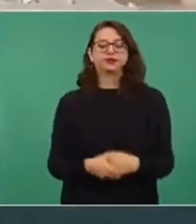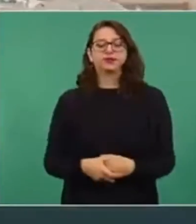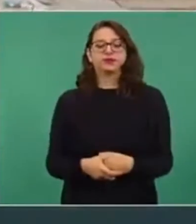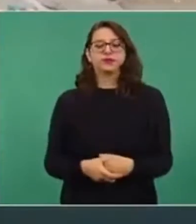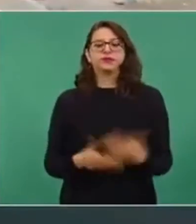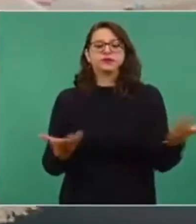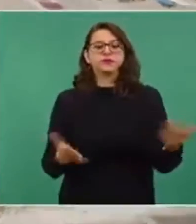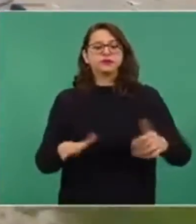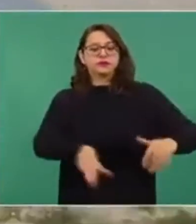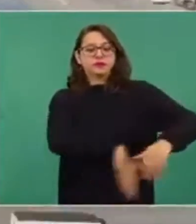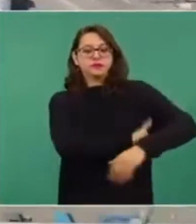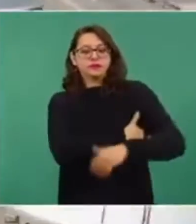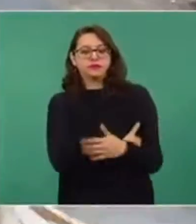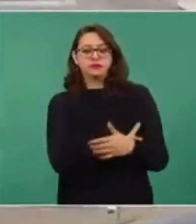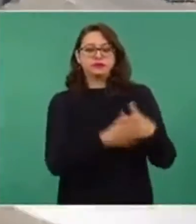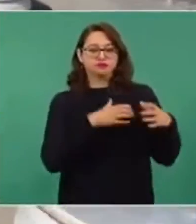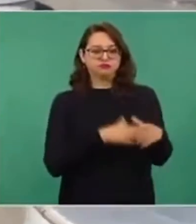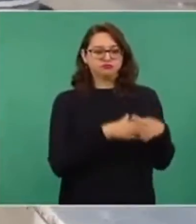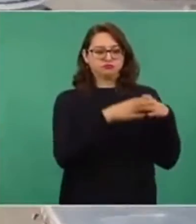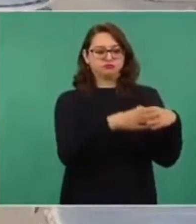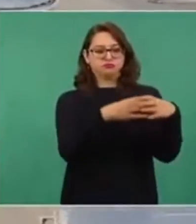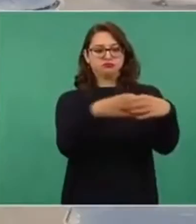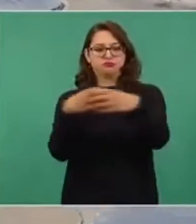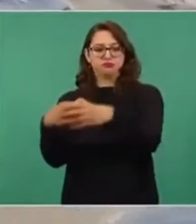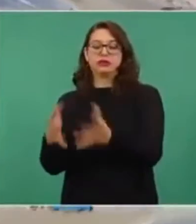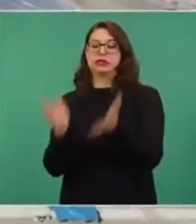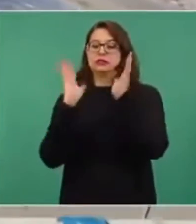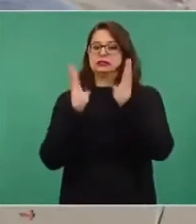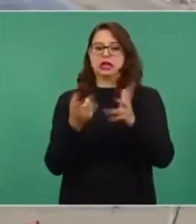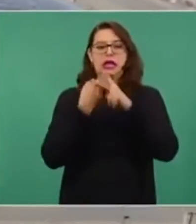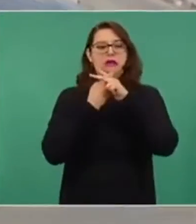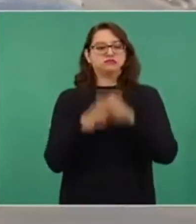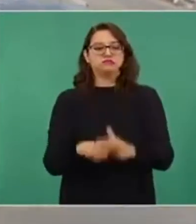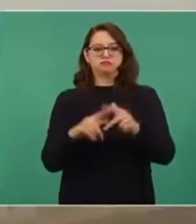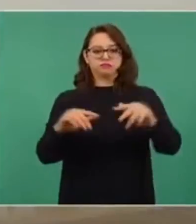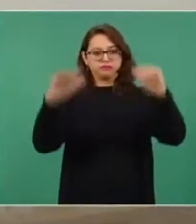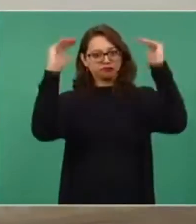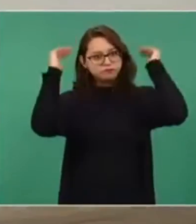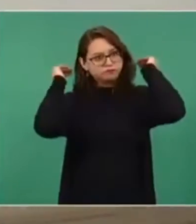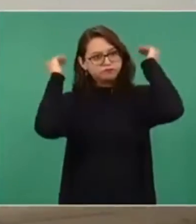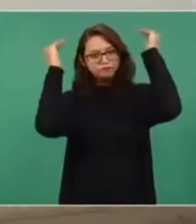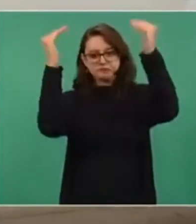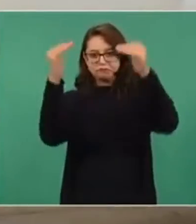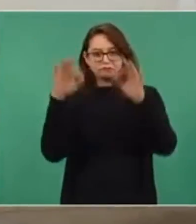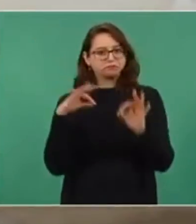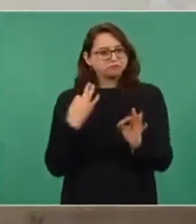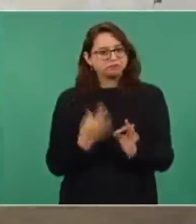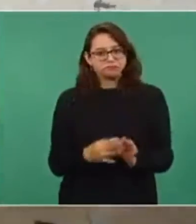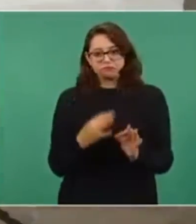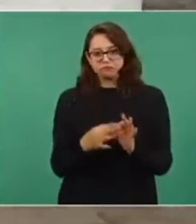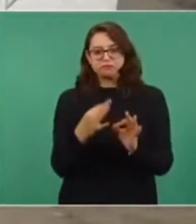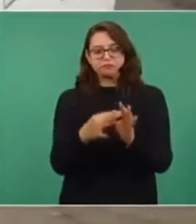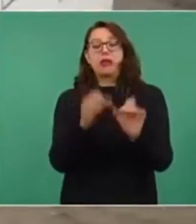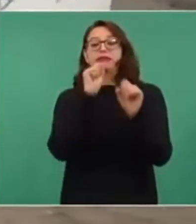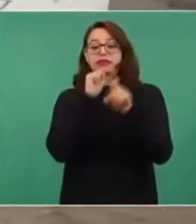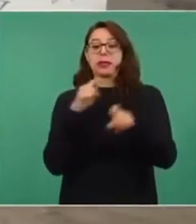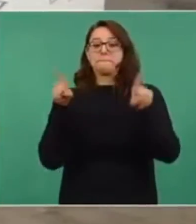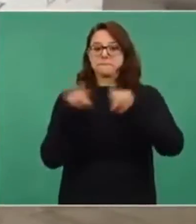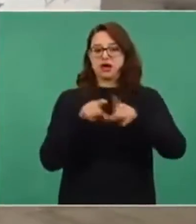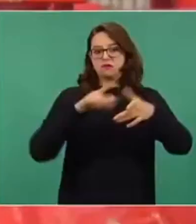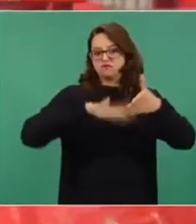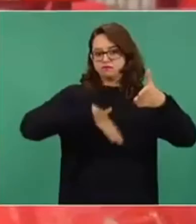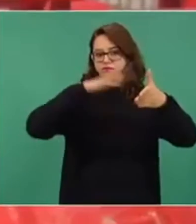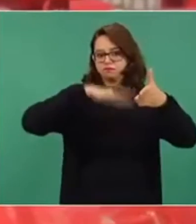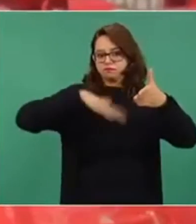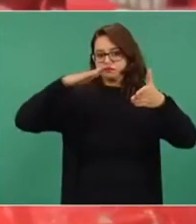almacenamiento, el montaje de domos geodésicos y metálicos en los tanques verticales avanzan en el programa establecido y se trabaja en la pintura de los tanques